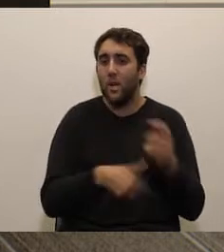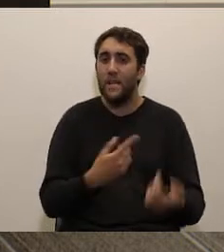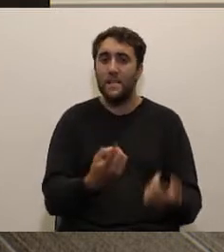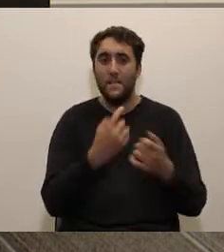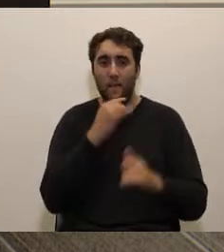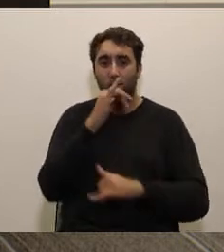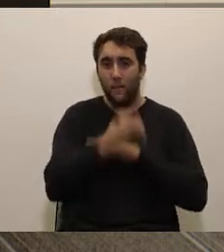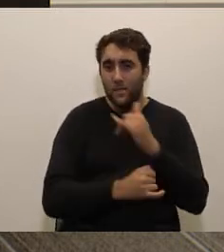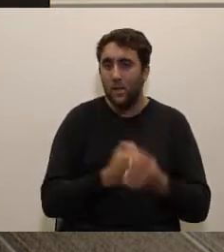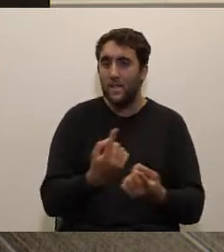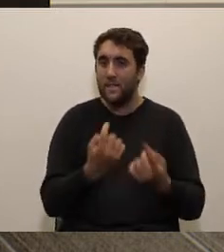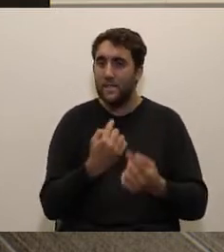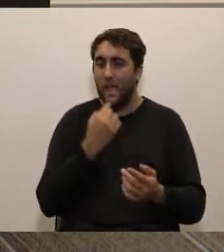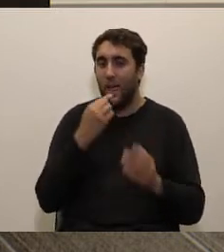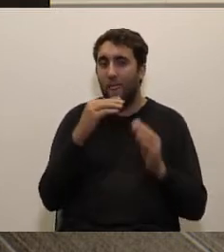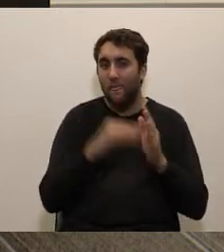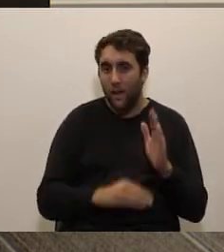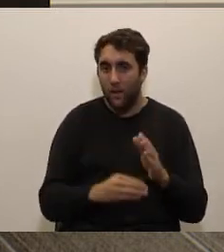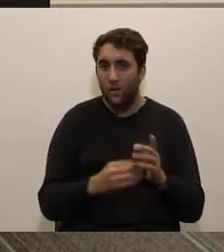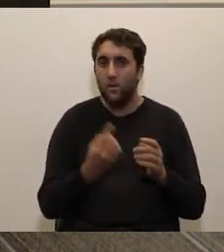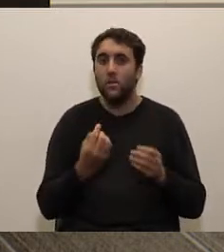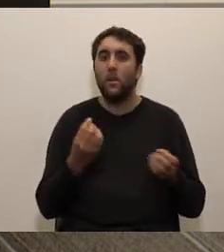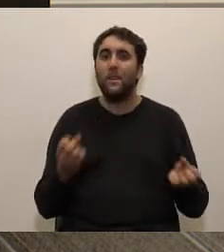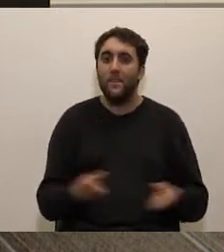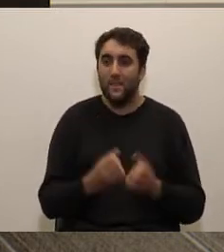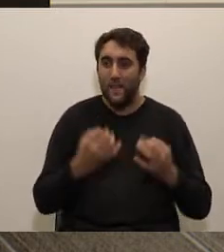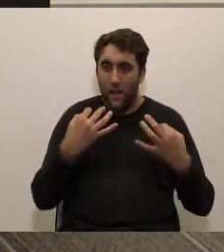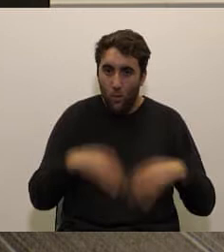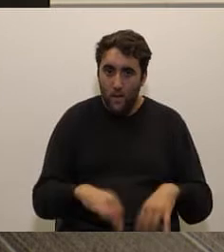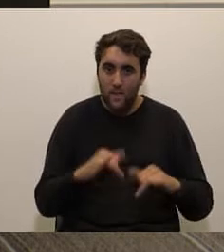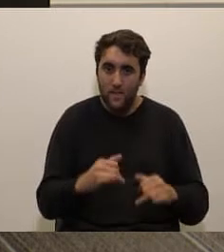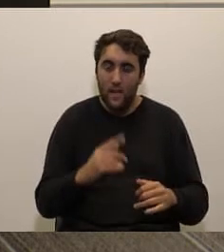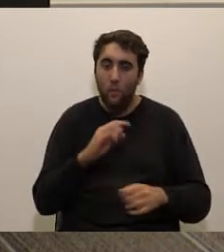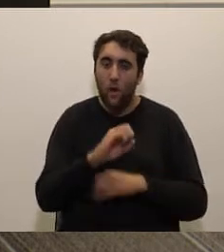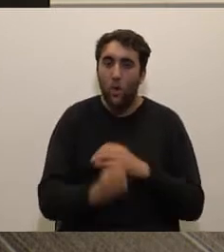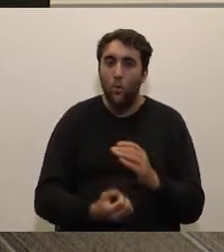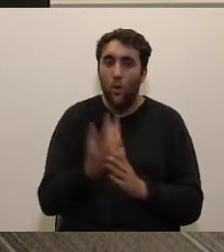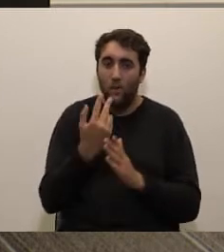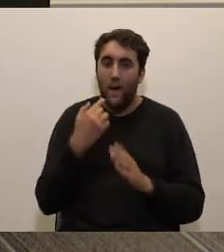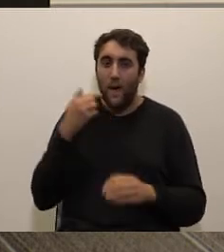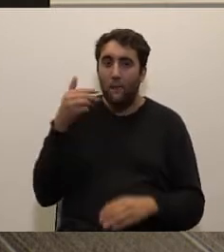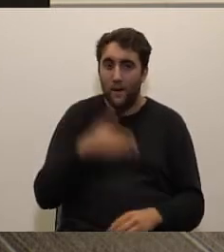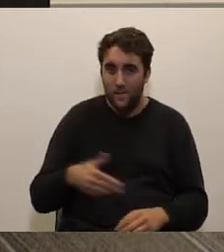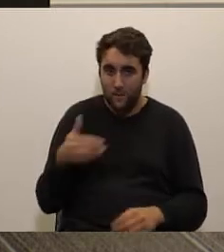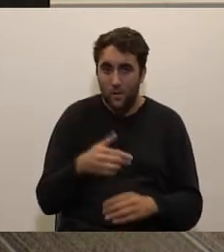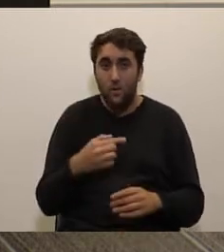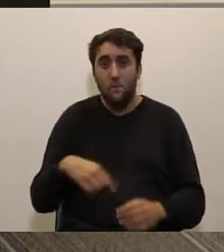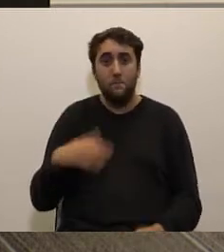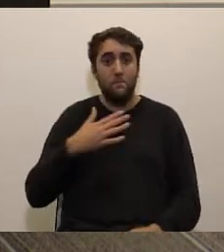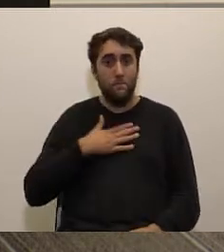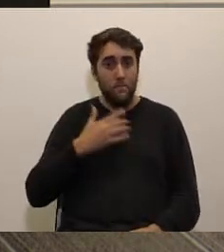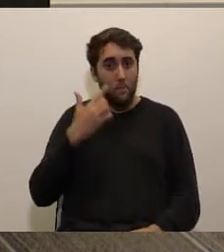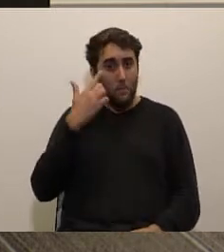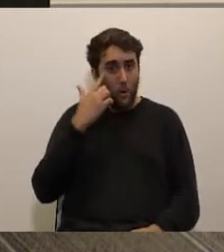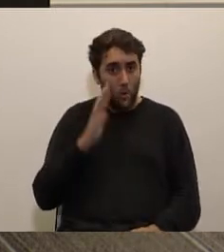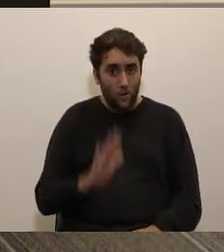estos datos o sería bueno que se sumen a esta iniciativa o lo que sea. Entonces me pregunto, y en